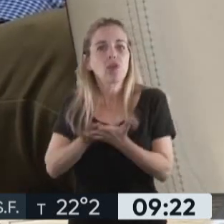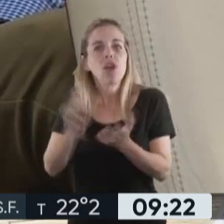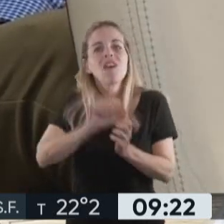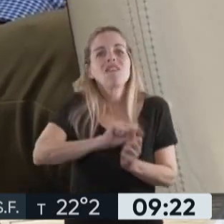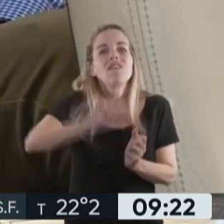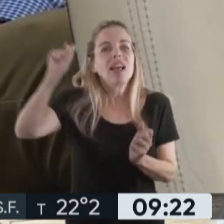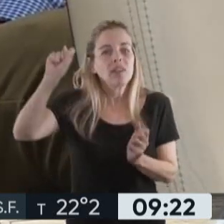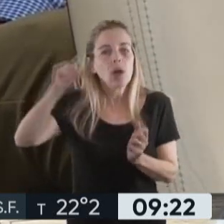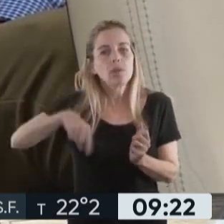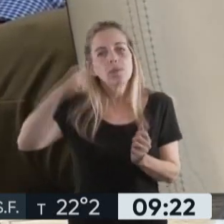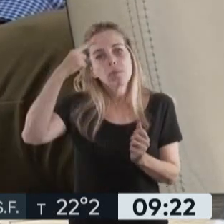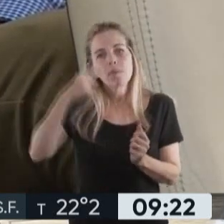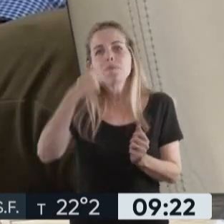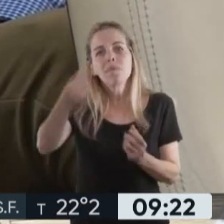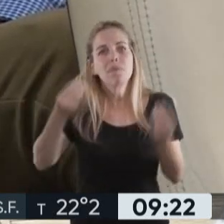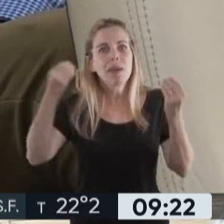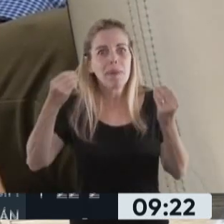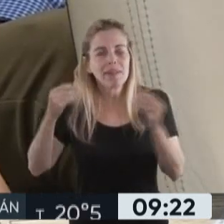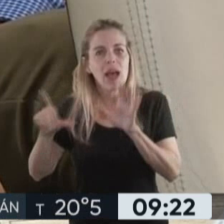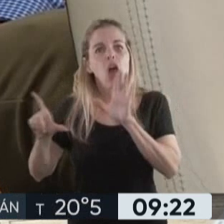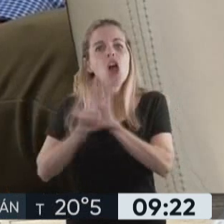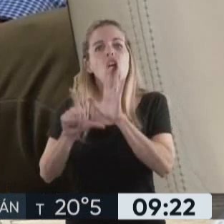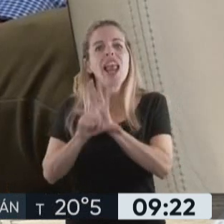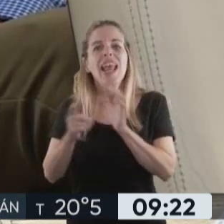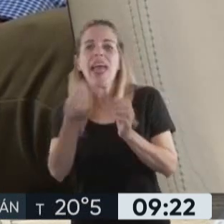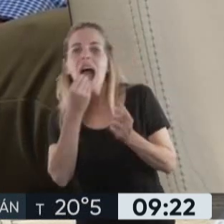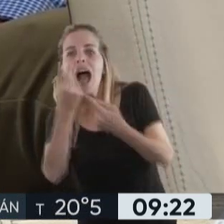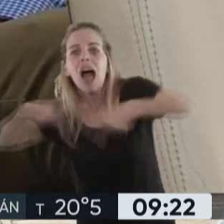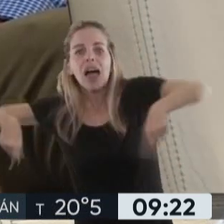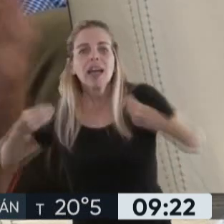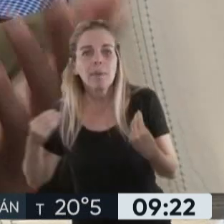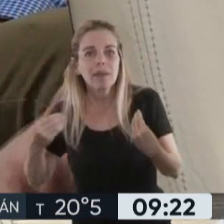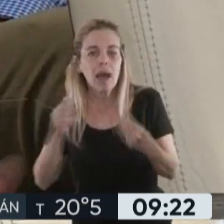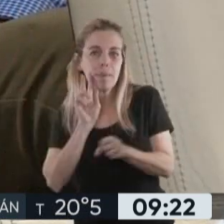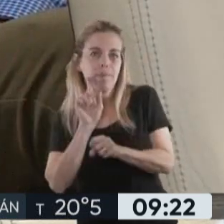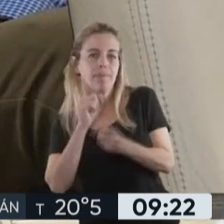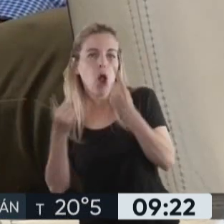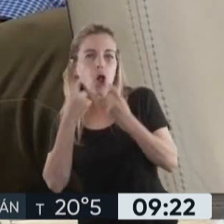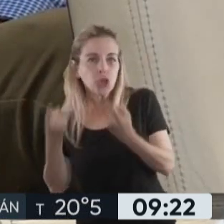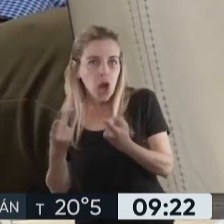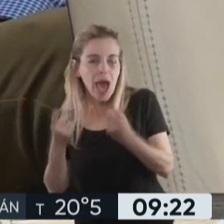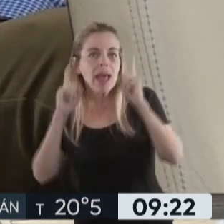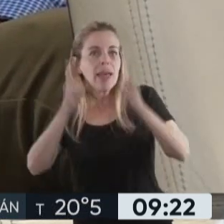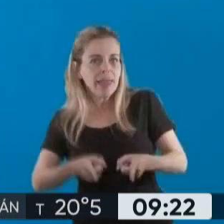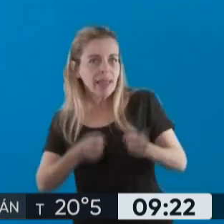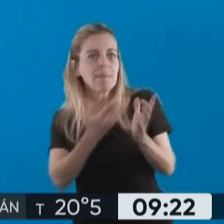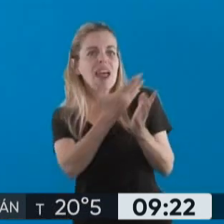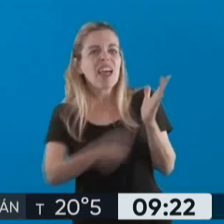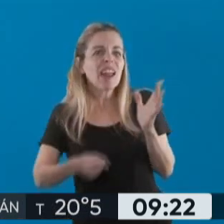¿piensan en aplicar la ley de desabastecimiento y un aumento generalizado en las retenciones a